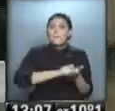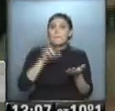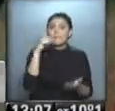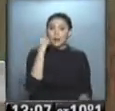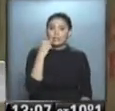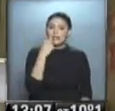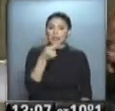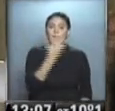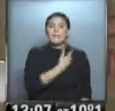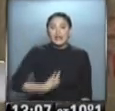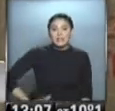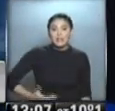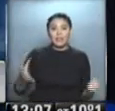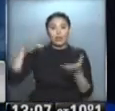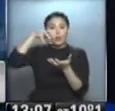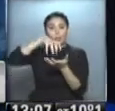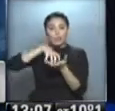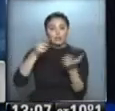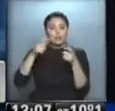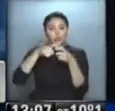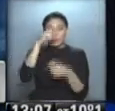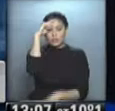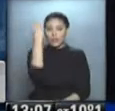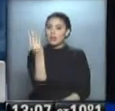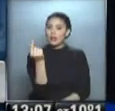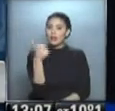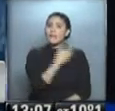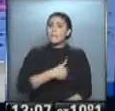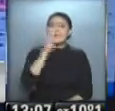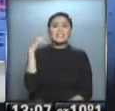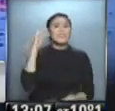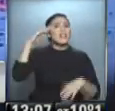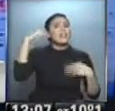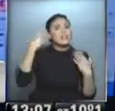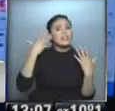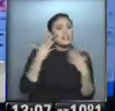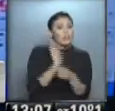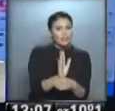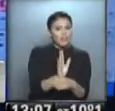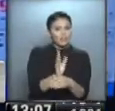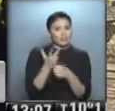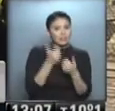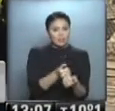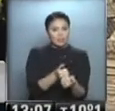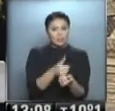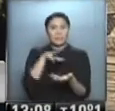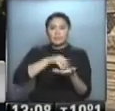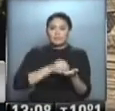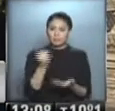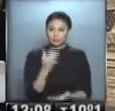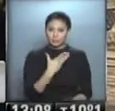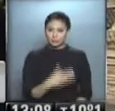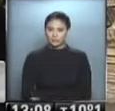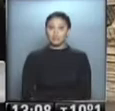Comisión Nacional de Valores, la presidenta actuó en defensa de la soberanía nacional. La presidenta ha dado